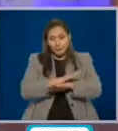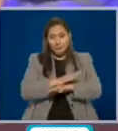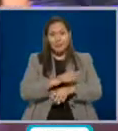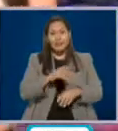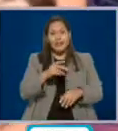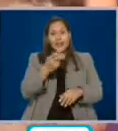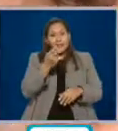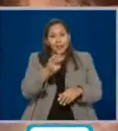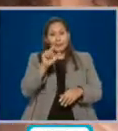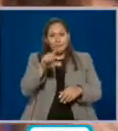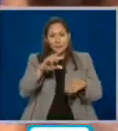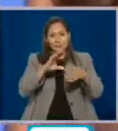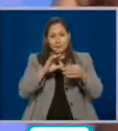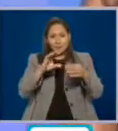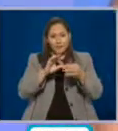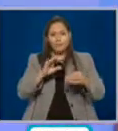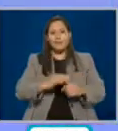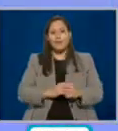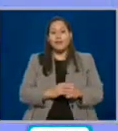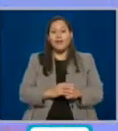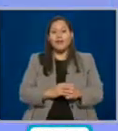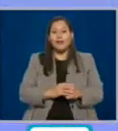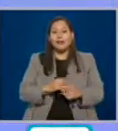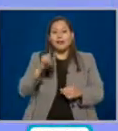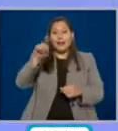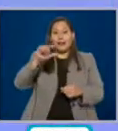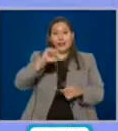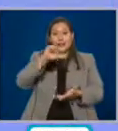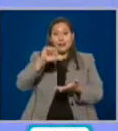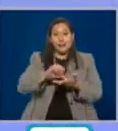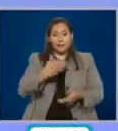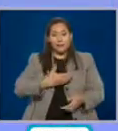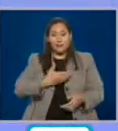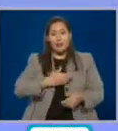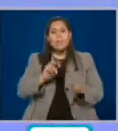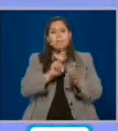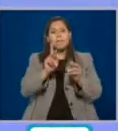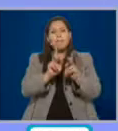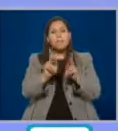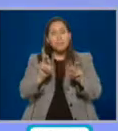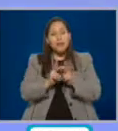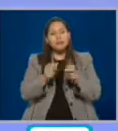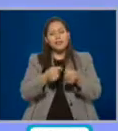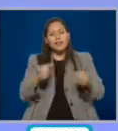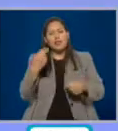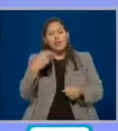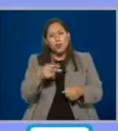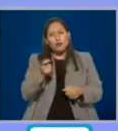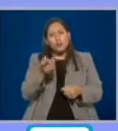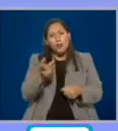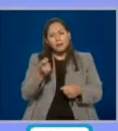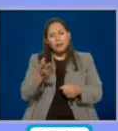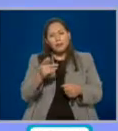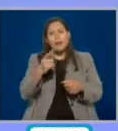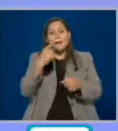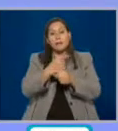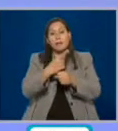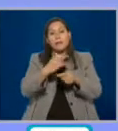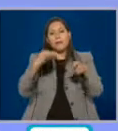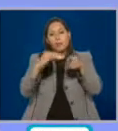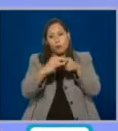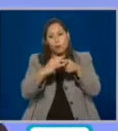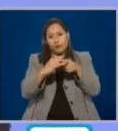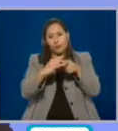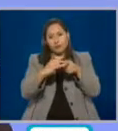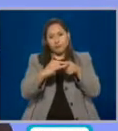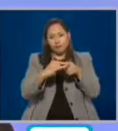platicar exactamente del pues, ¿qué es el Zócalo? Es la Plaza de la Constitución, recibe muchos nombres. Porque Sí. finalmente El primer cuadro. El primer cuadro, que